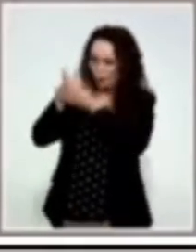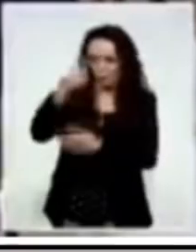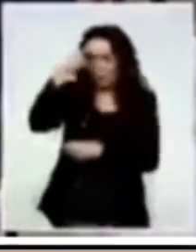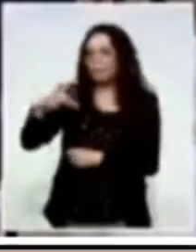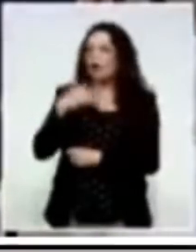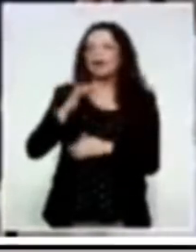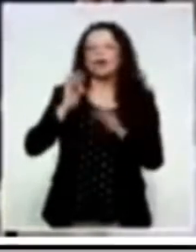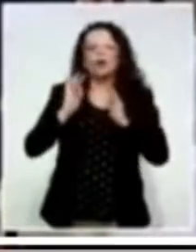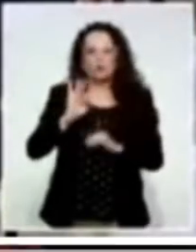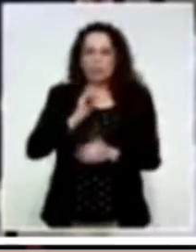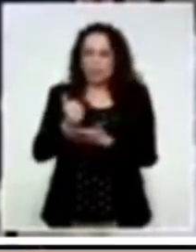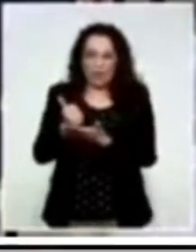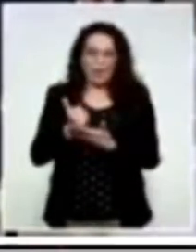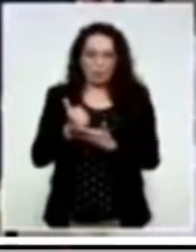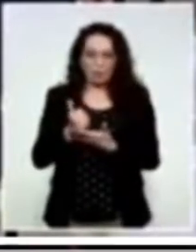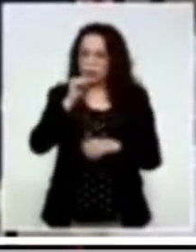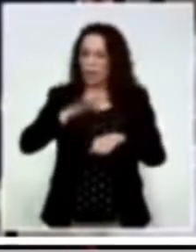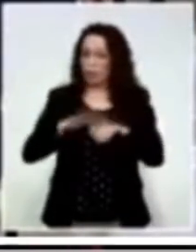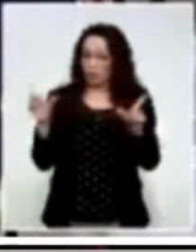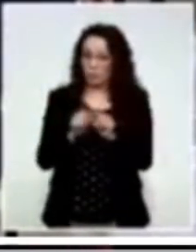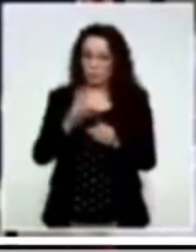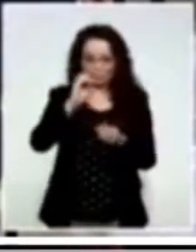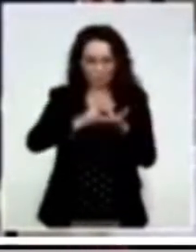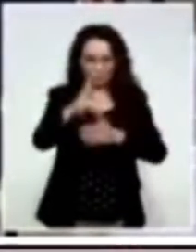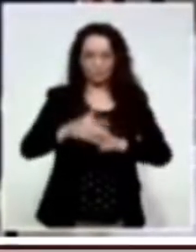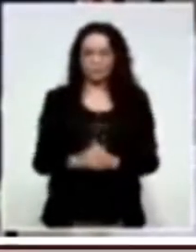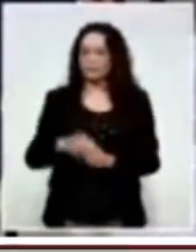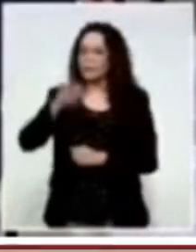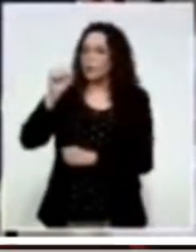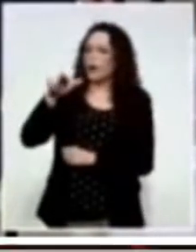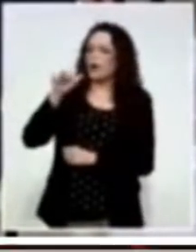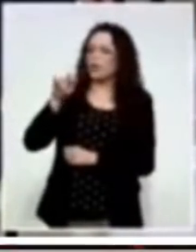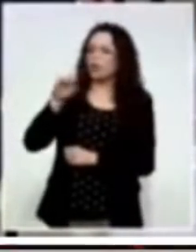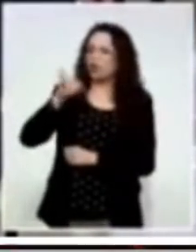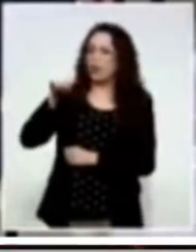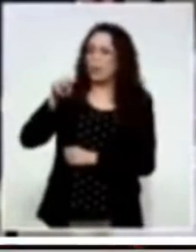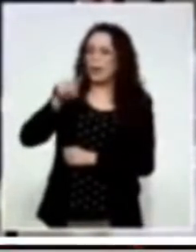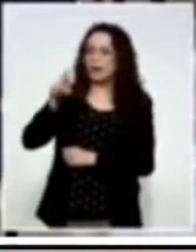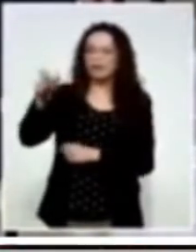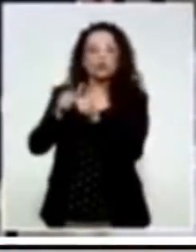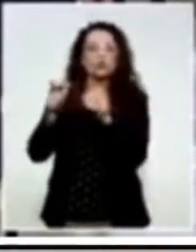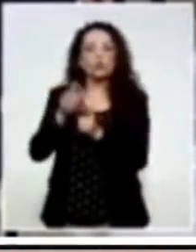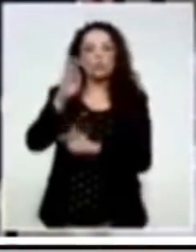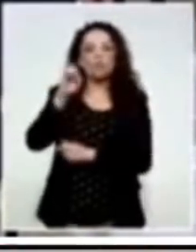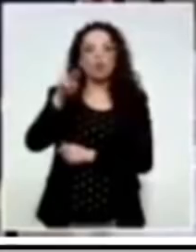Muchas gracias. Muchas gracias. Continuamos con Juan Antonio Jiménez de Grupo Fórmula.